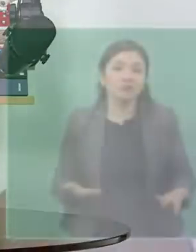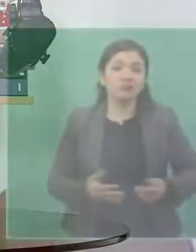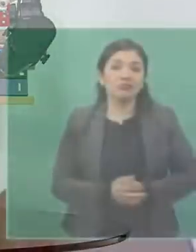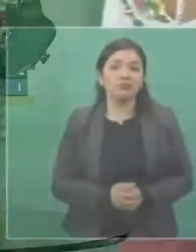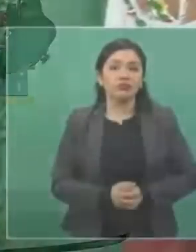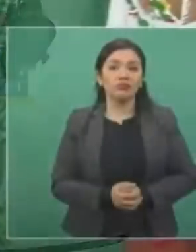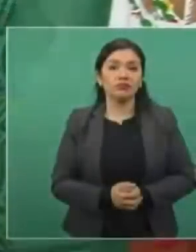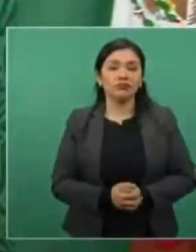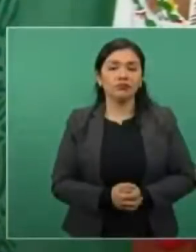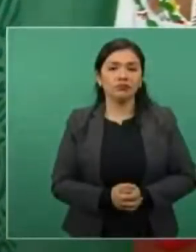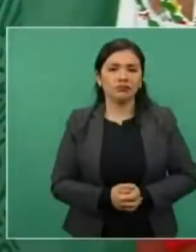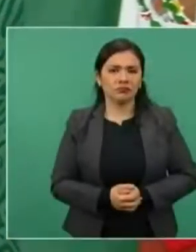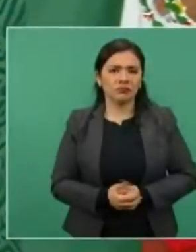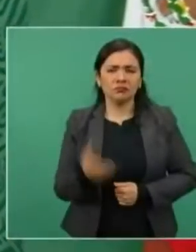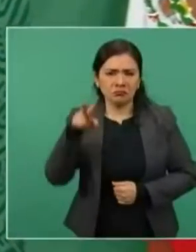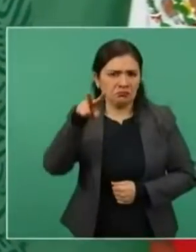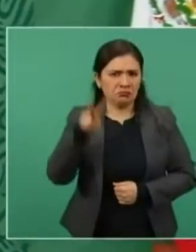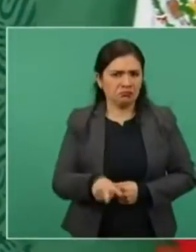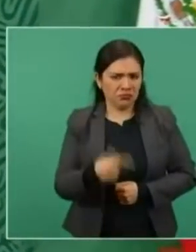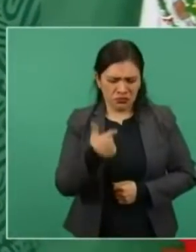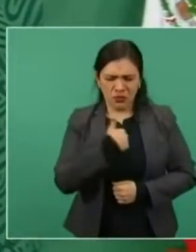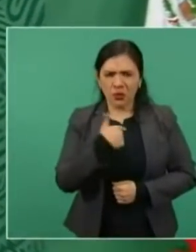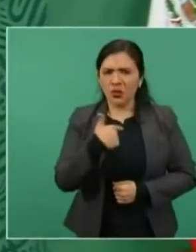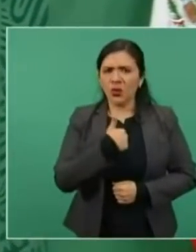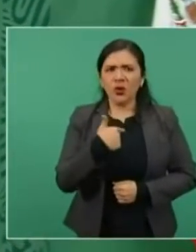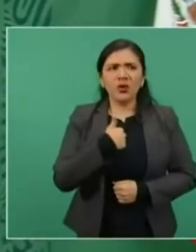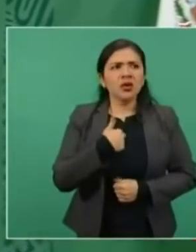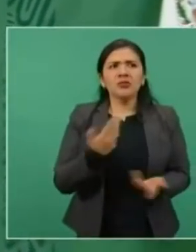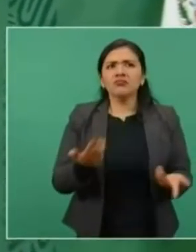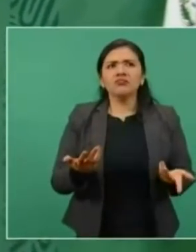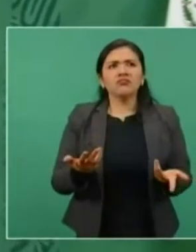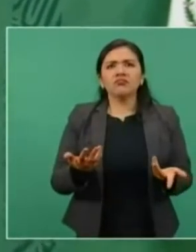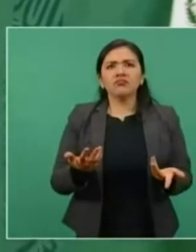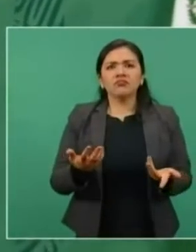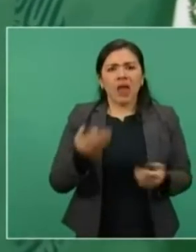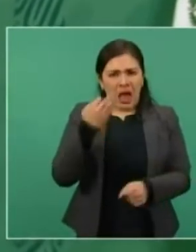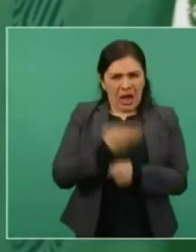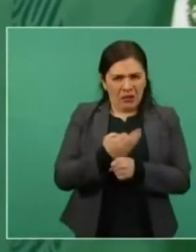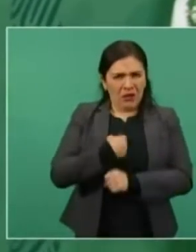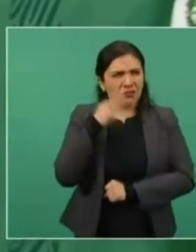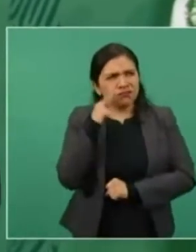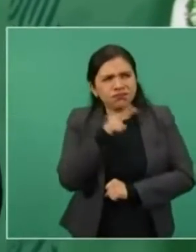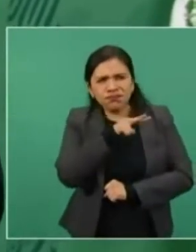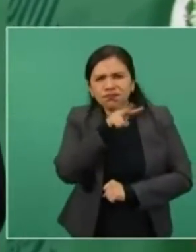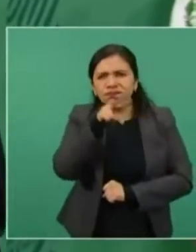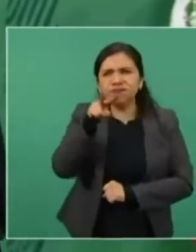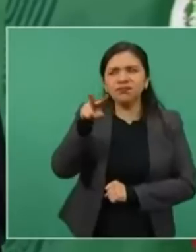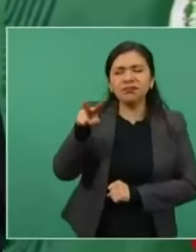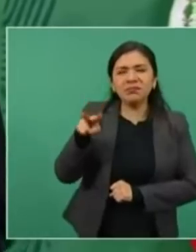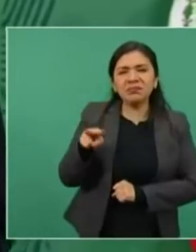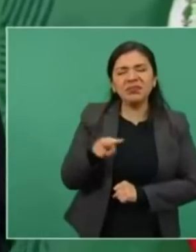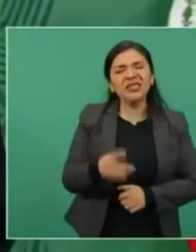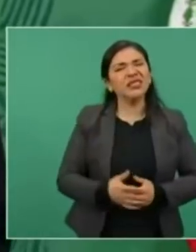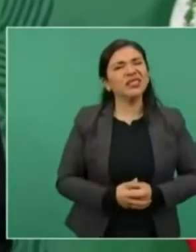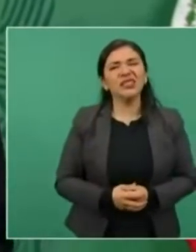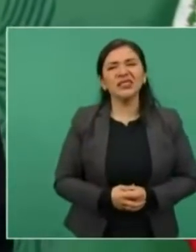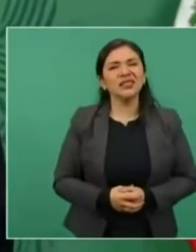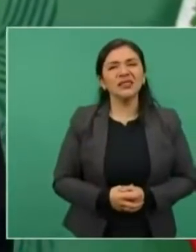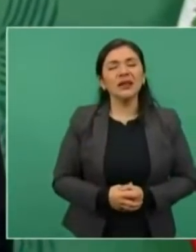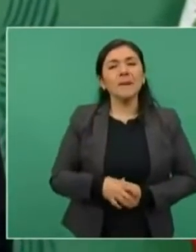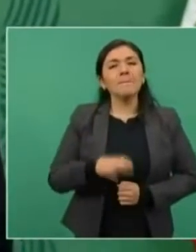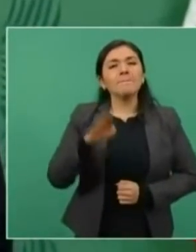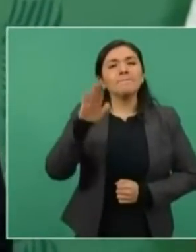yo más que nada este lo que veo es que hay una